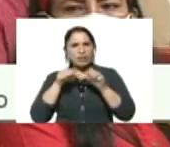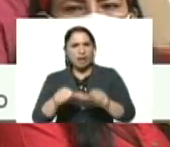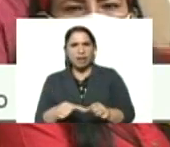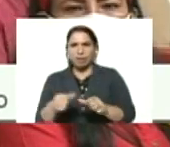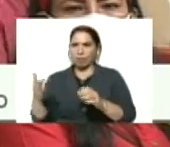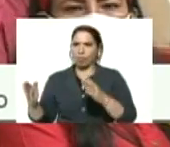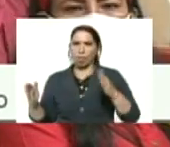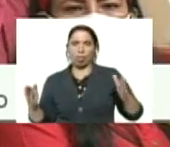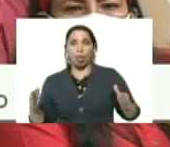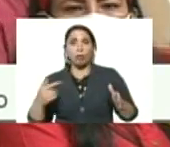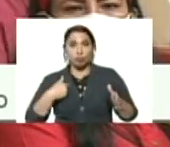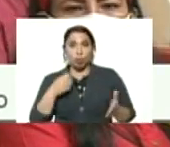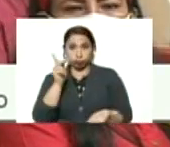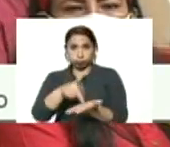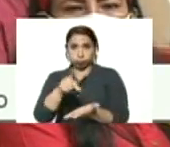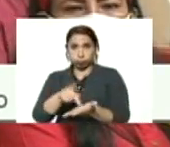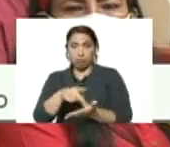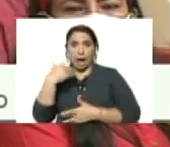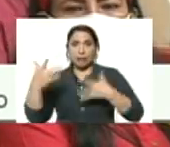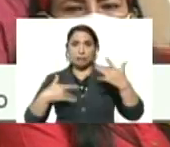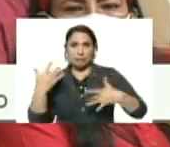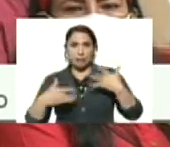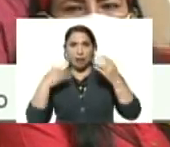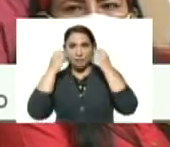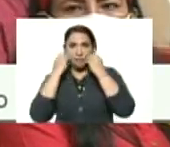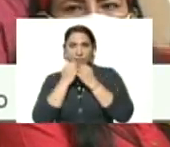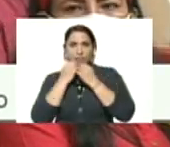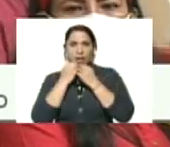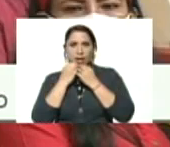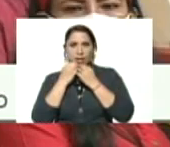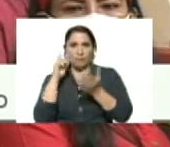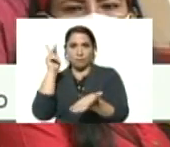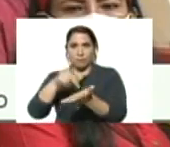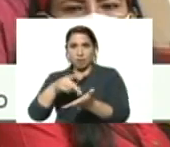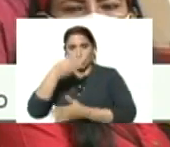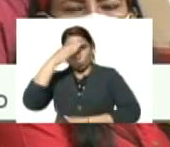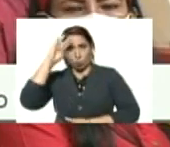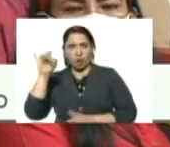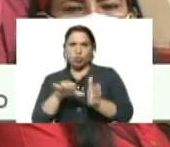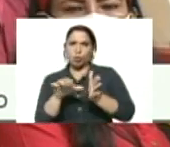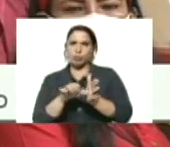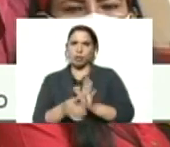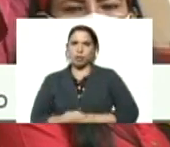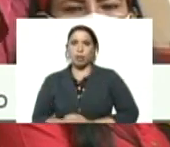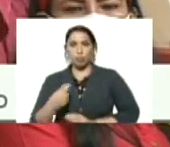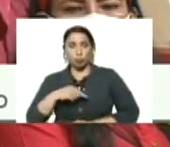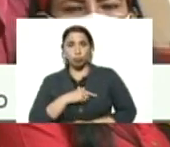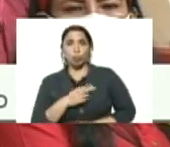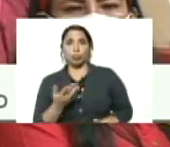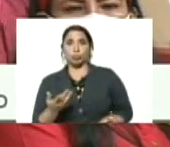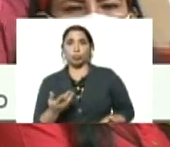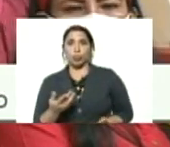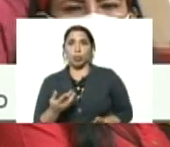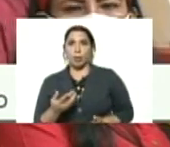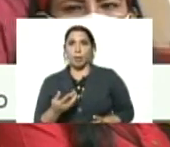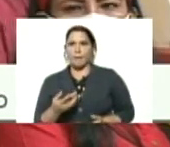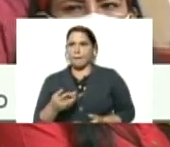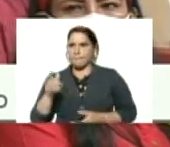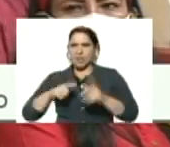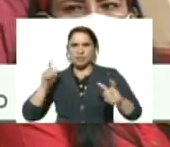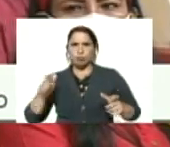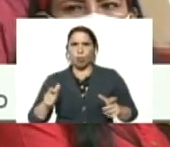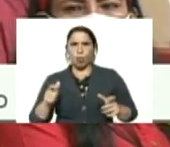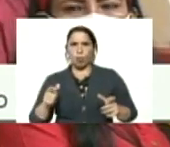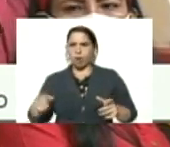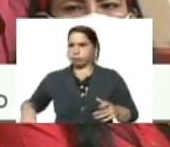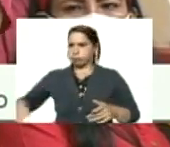con Fidel en un acto, en varios actos en Cuba, donde íbamos en allí y la gente por los lados y nadie se